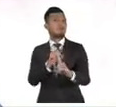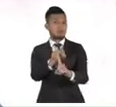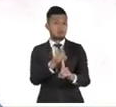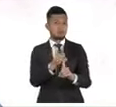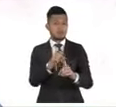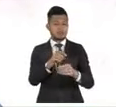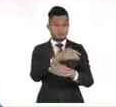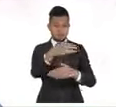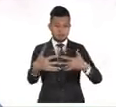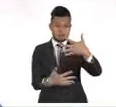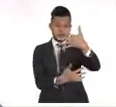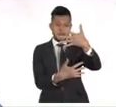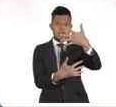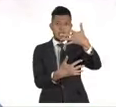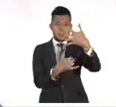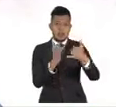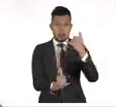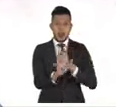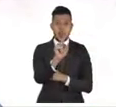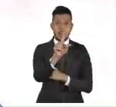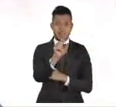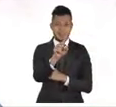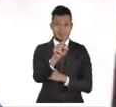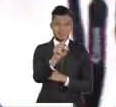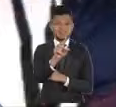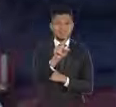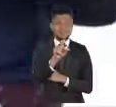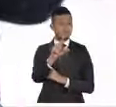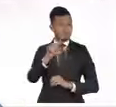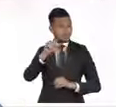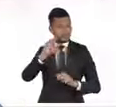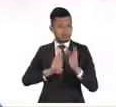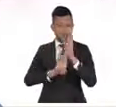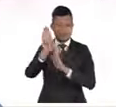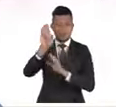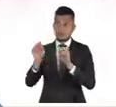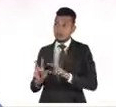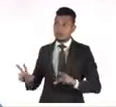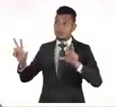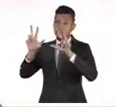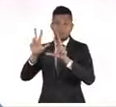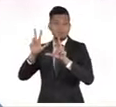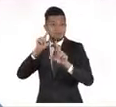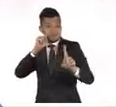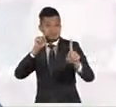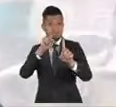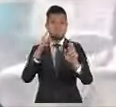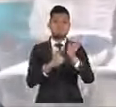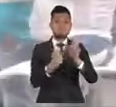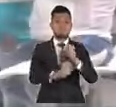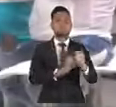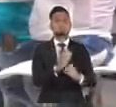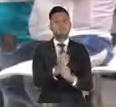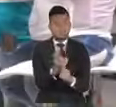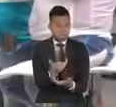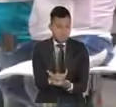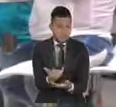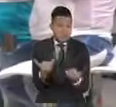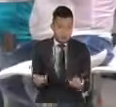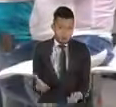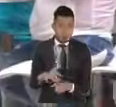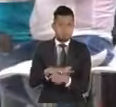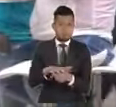de los Objetivos de Desarrollo Sostenible nos están requiriendo. Muchas gracias.